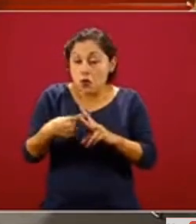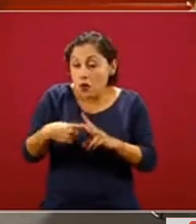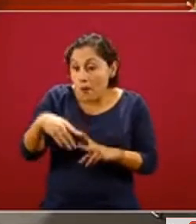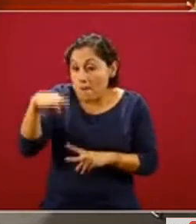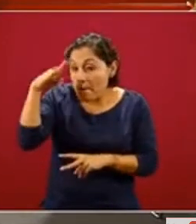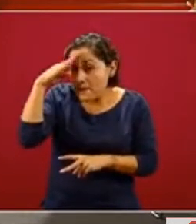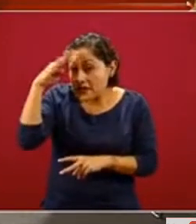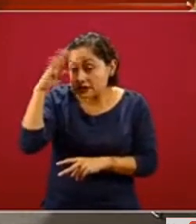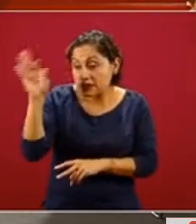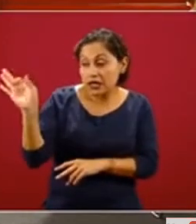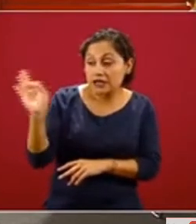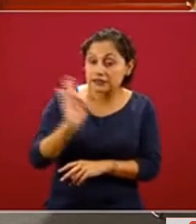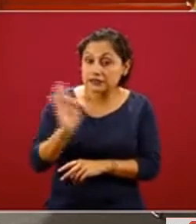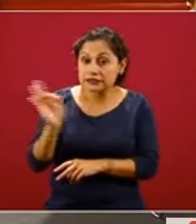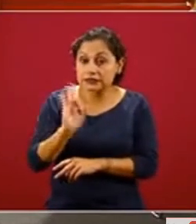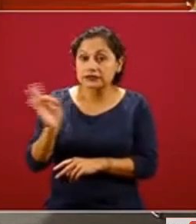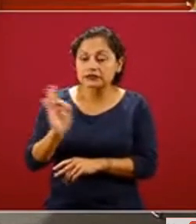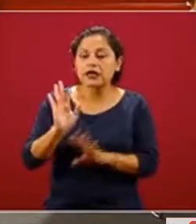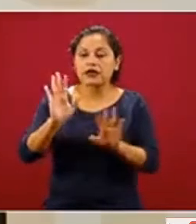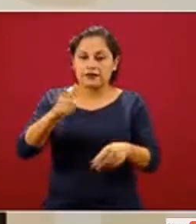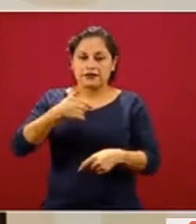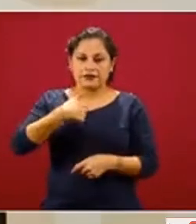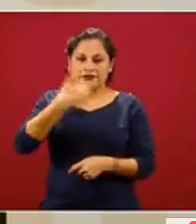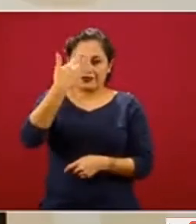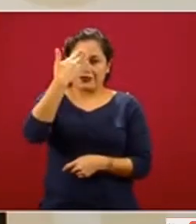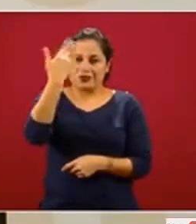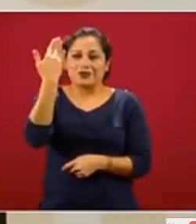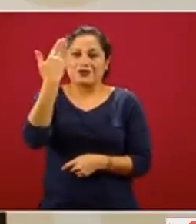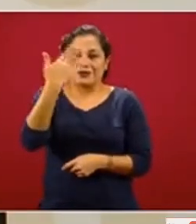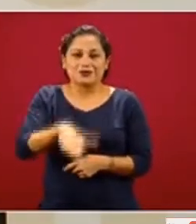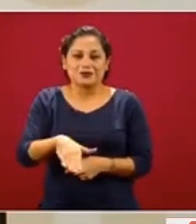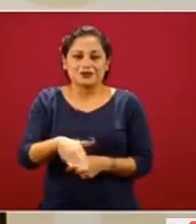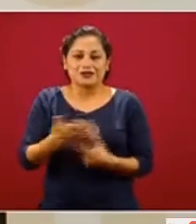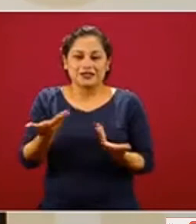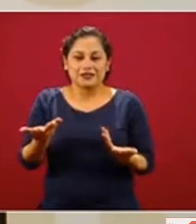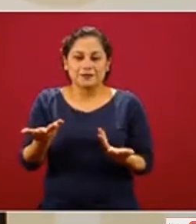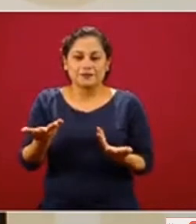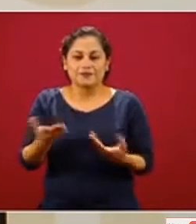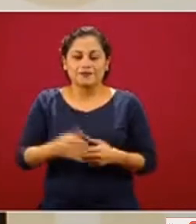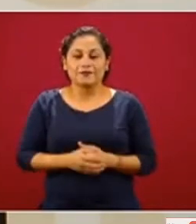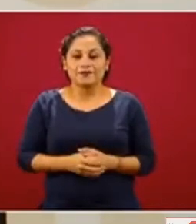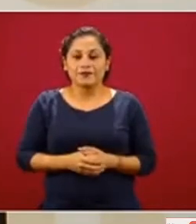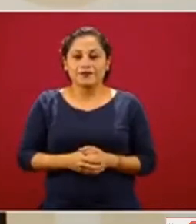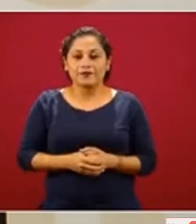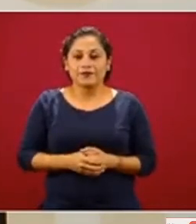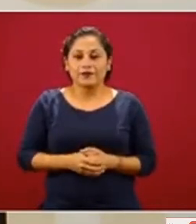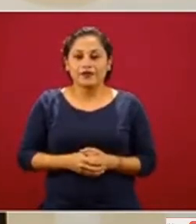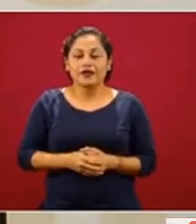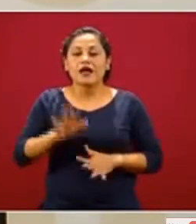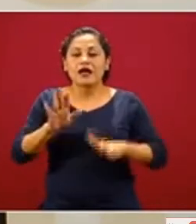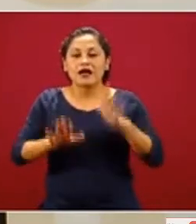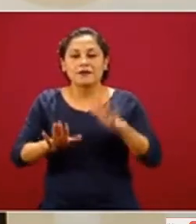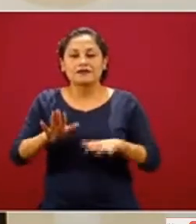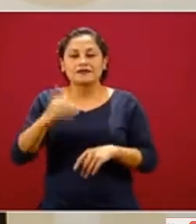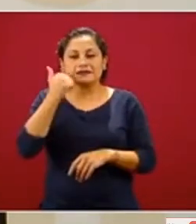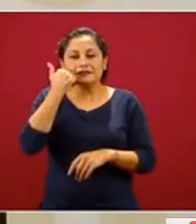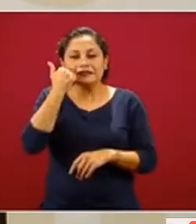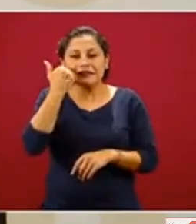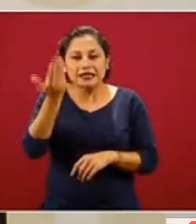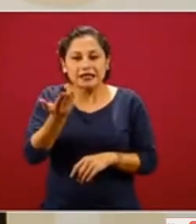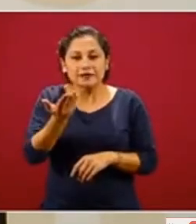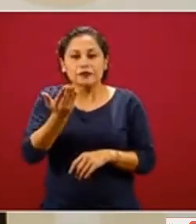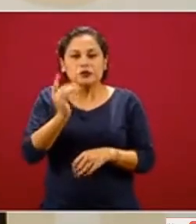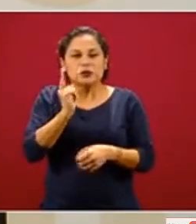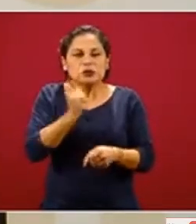veces en la opinión pública y en las primeras planas viene este gusto por querer encontrar la bola mágica, la bola de